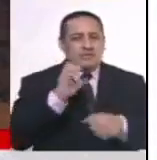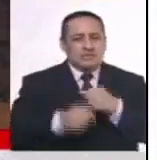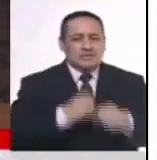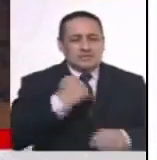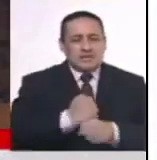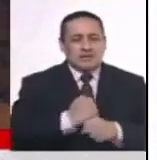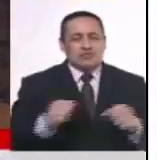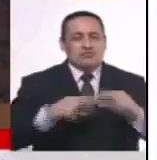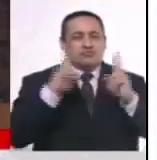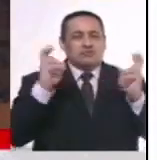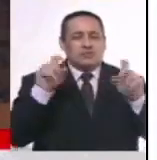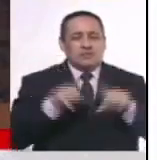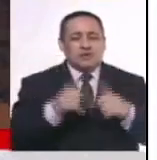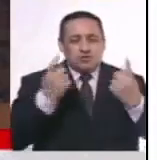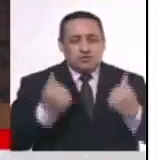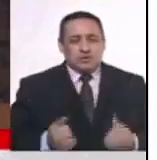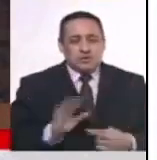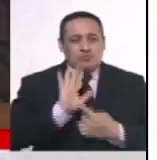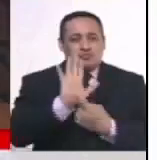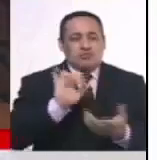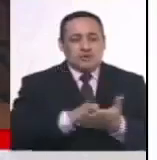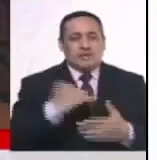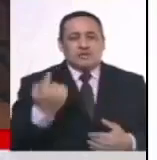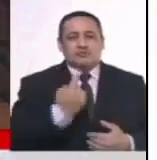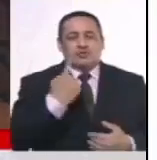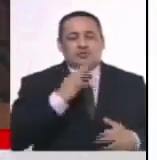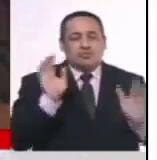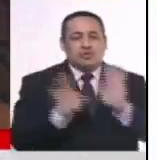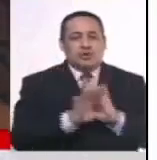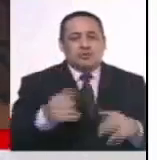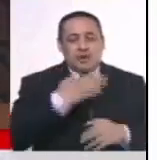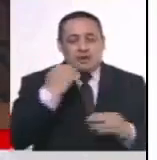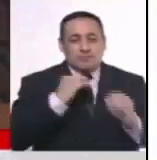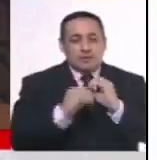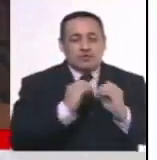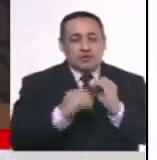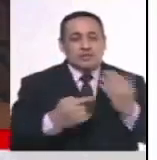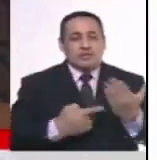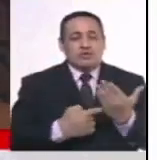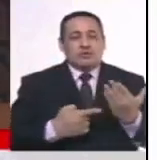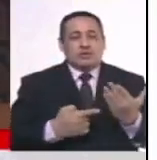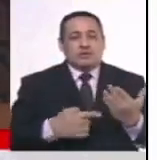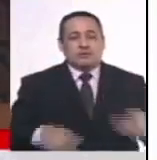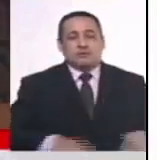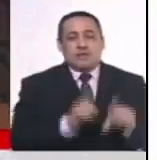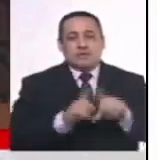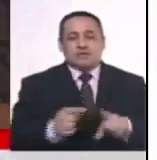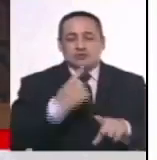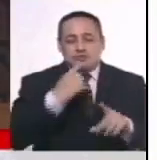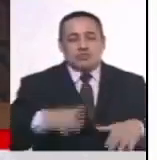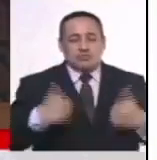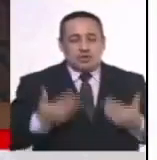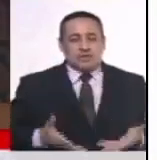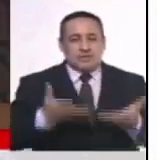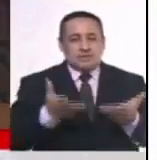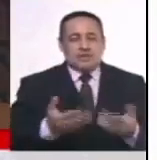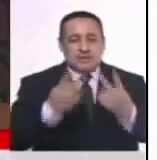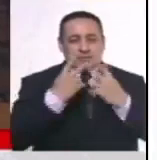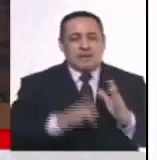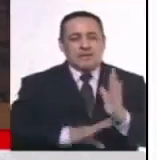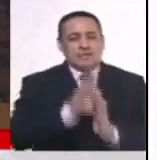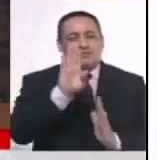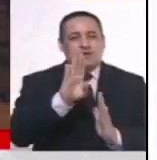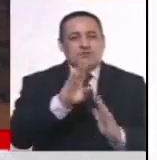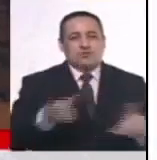una teoría de economía demostró que solo las mejoras tecnológicas son capaces de generar un